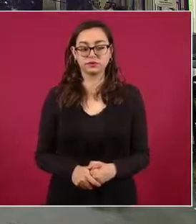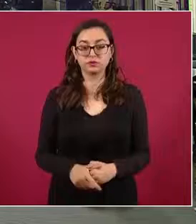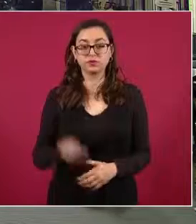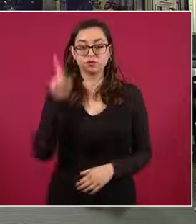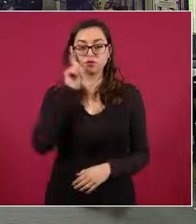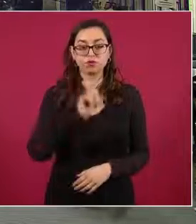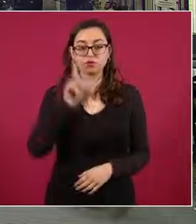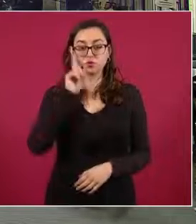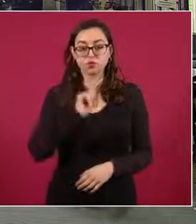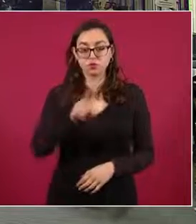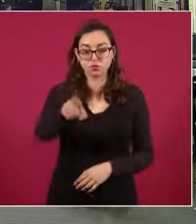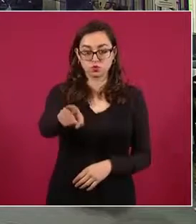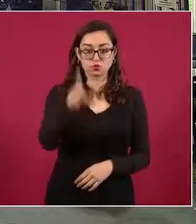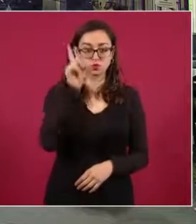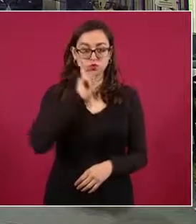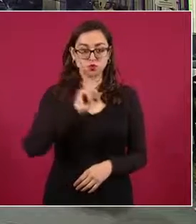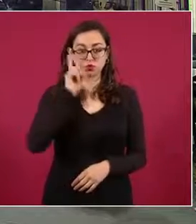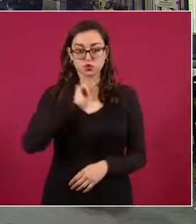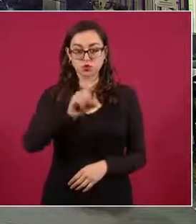Mujer, la compañera.